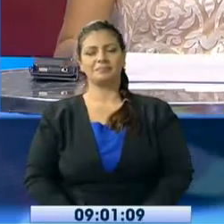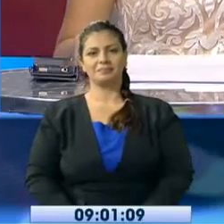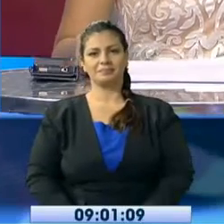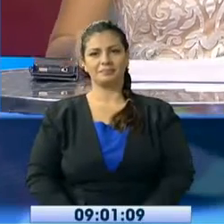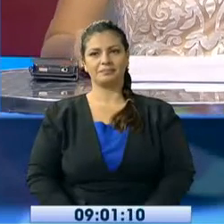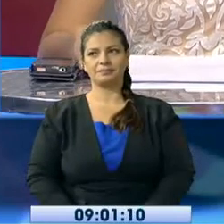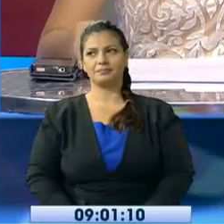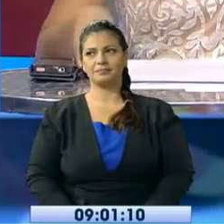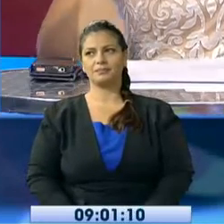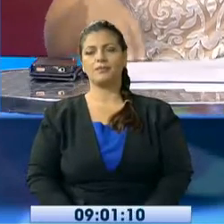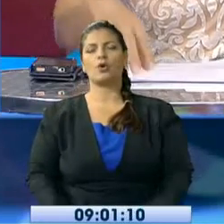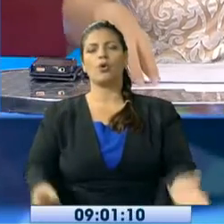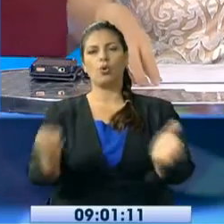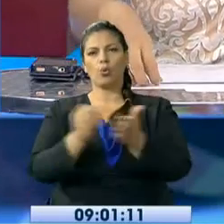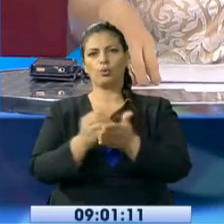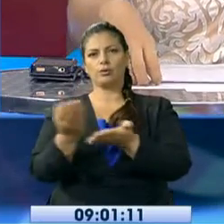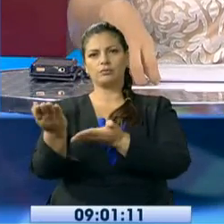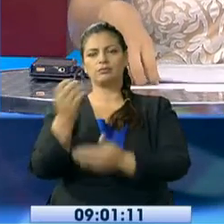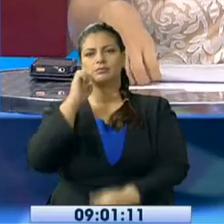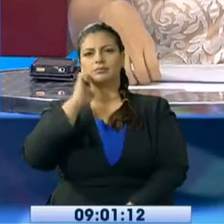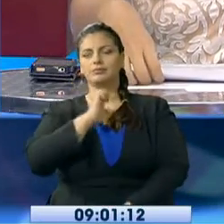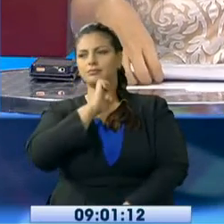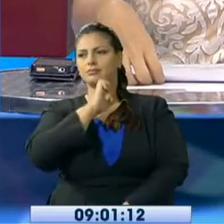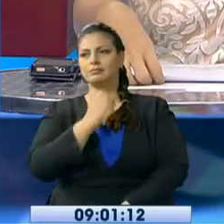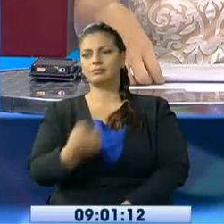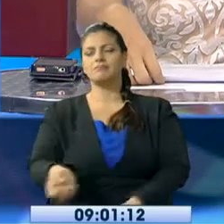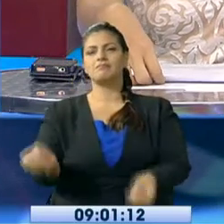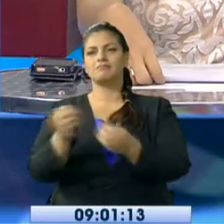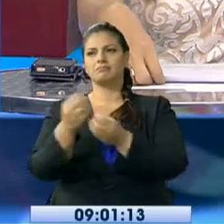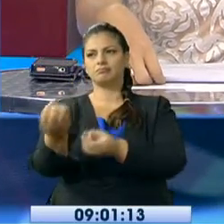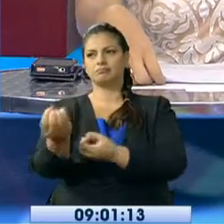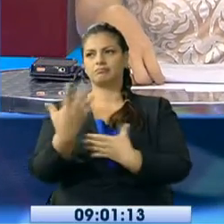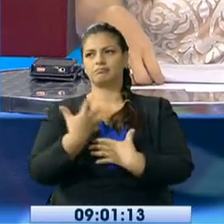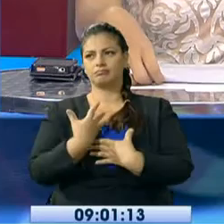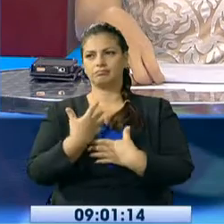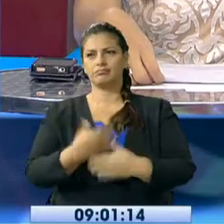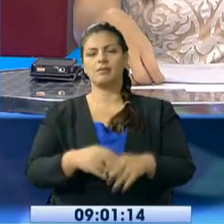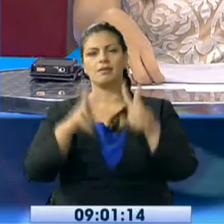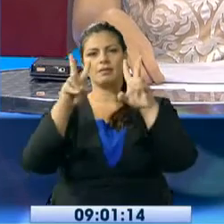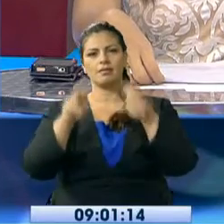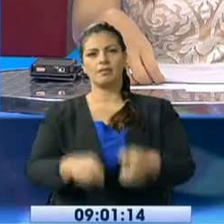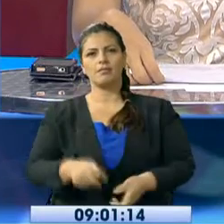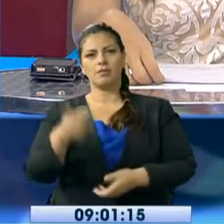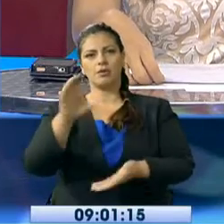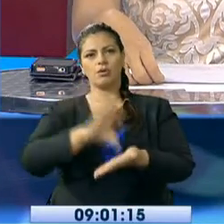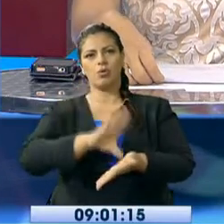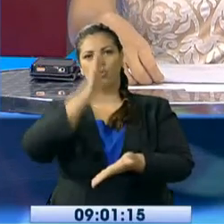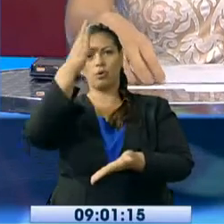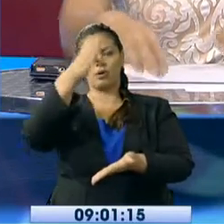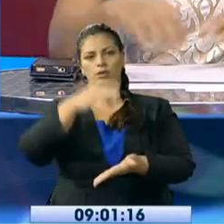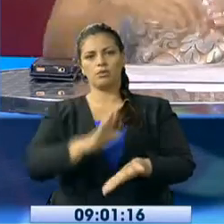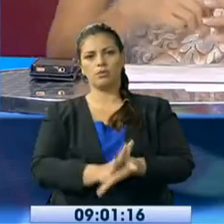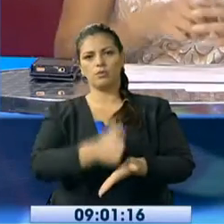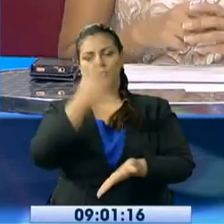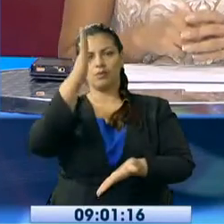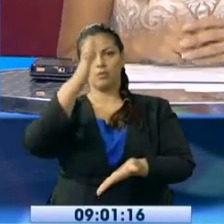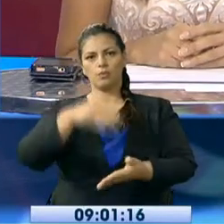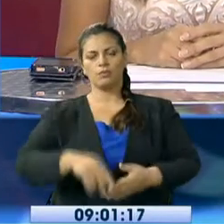A esta hora de la mañana nuevamente nos enlazamos con Enrique Muñoz, quien tiene más información sobre el inicio del año lectivo. Adelante, Enrique.